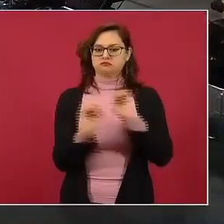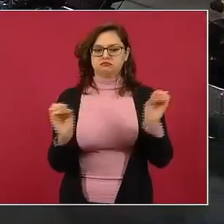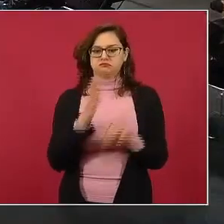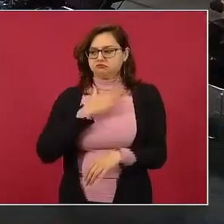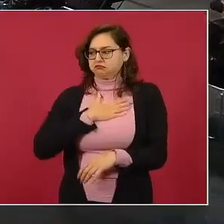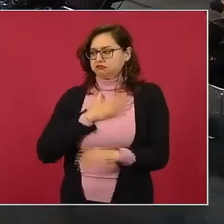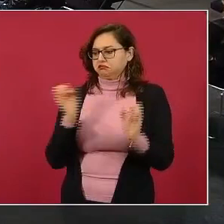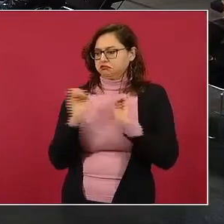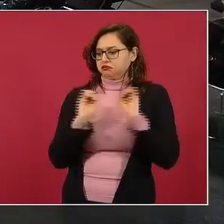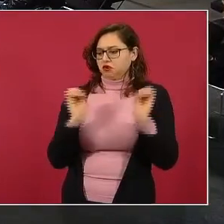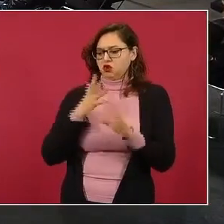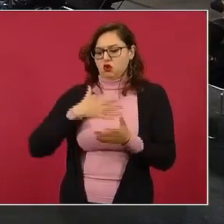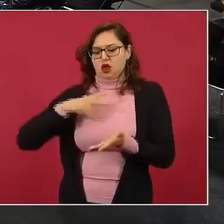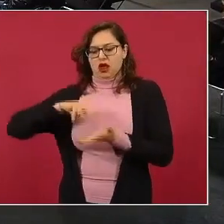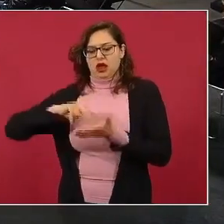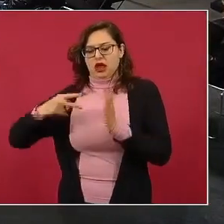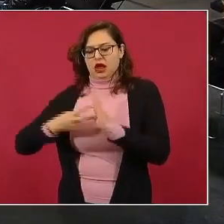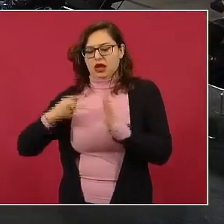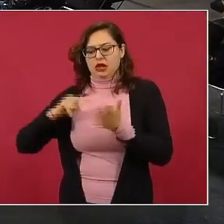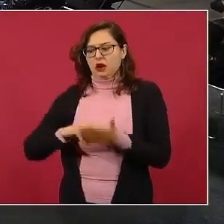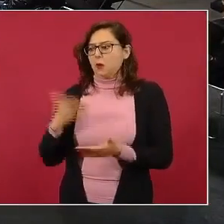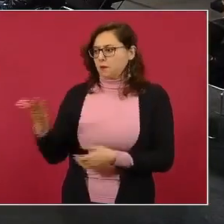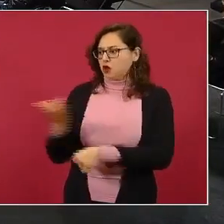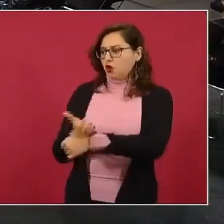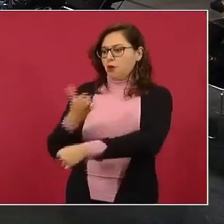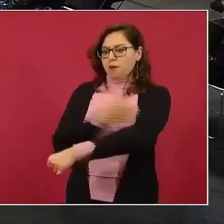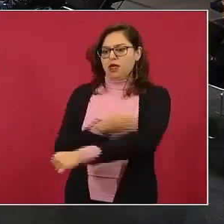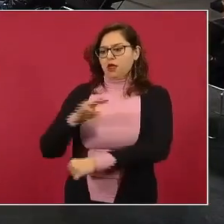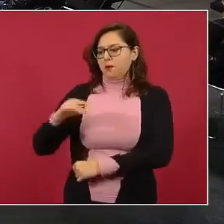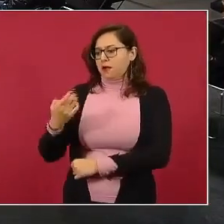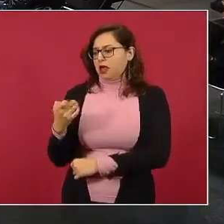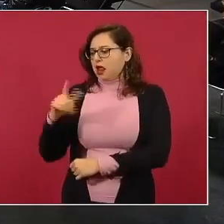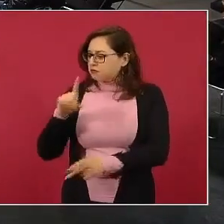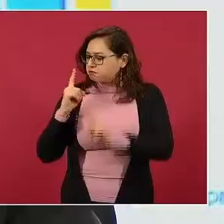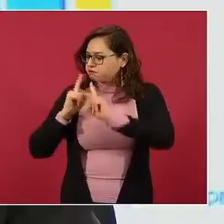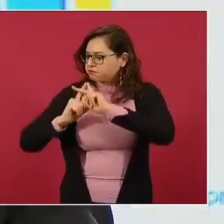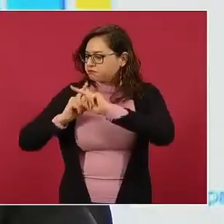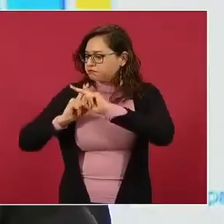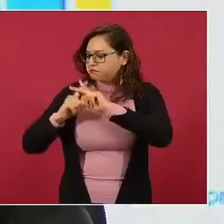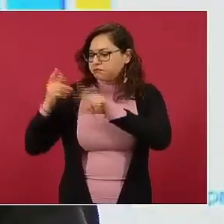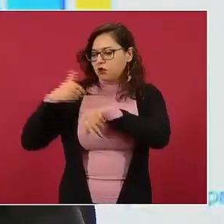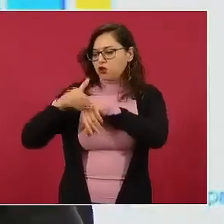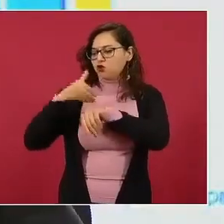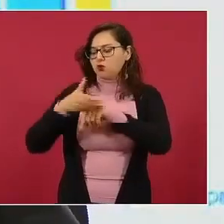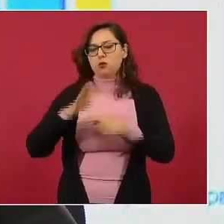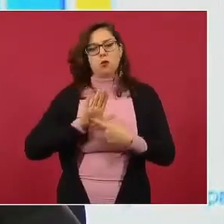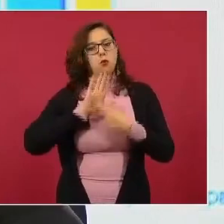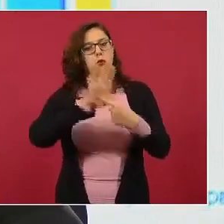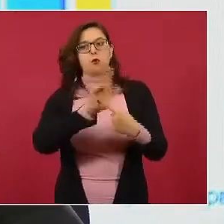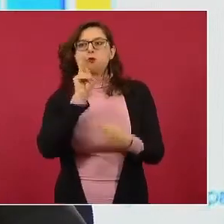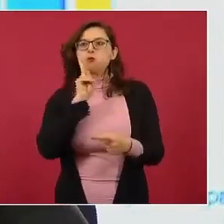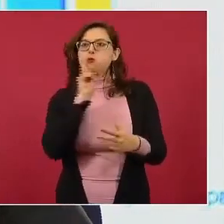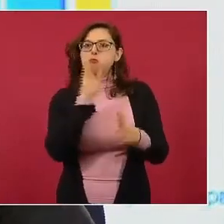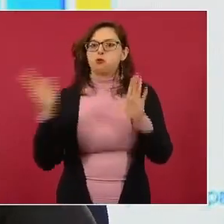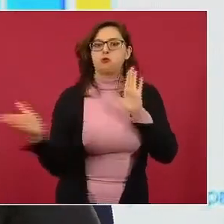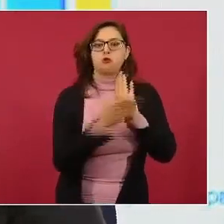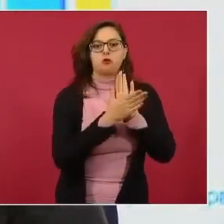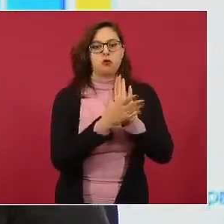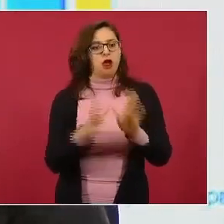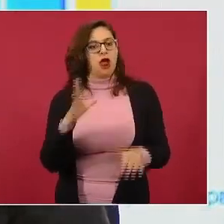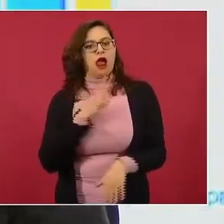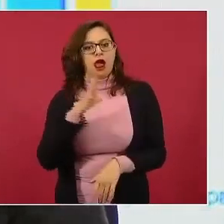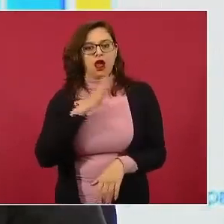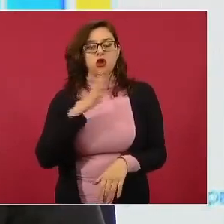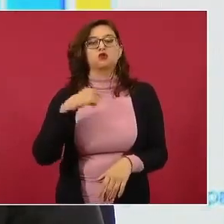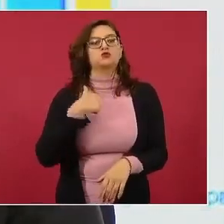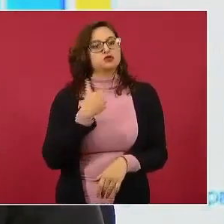Miguel, yo soy un ingeniero, soy técnico, los números que hemos integrado son números que podemos sustentar en cualquier momento, y vuelvo a